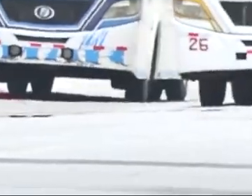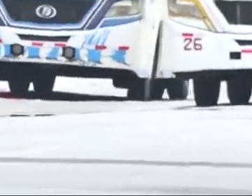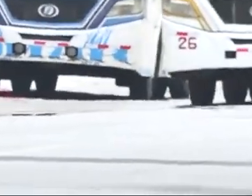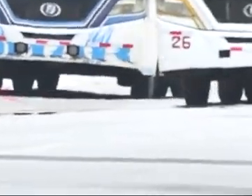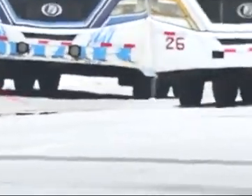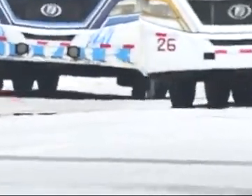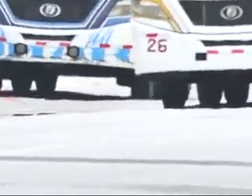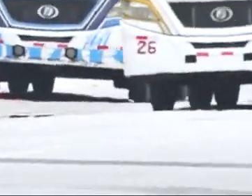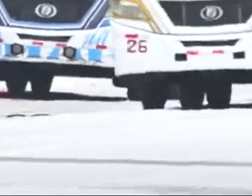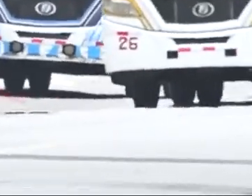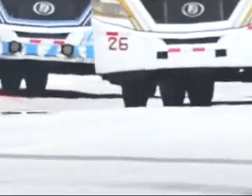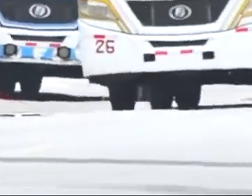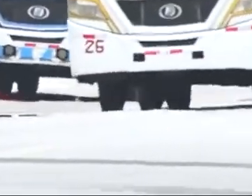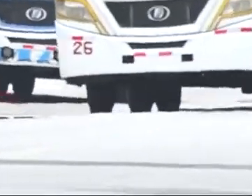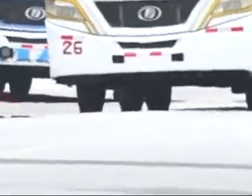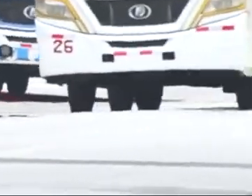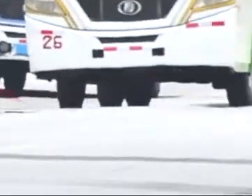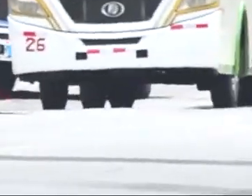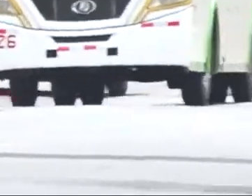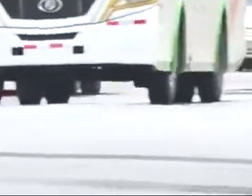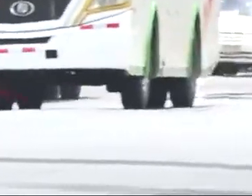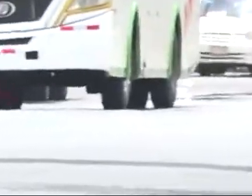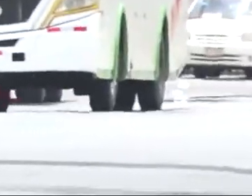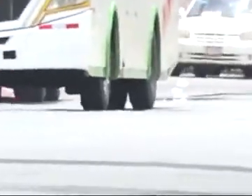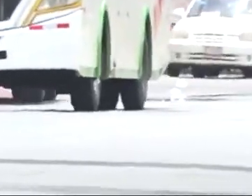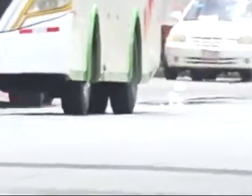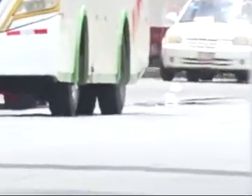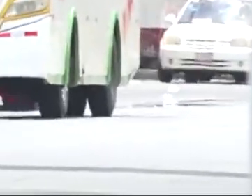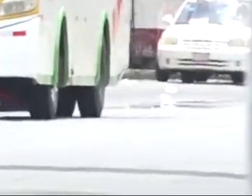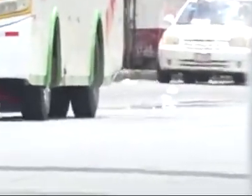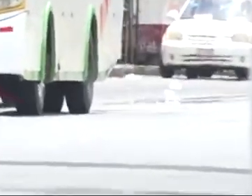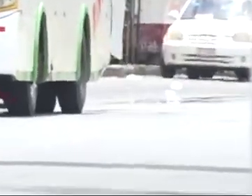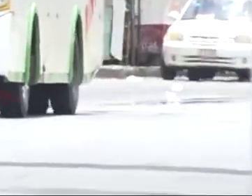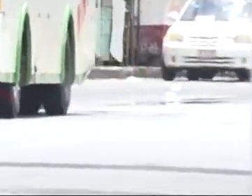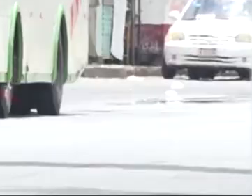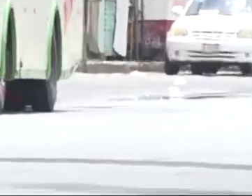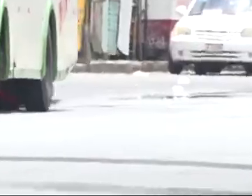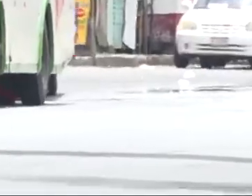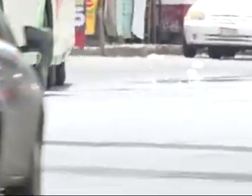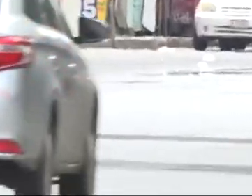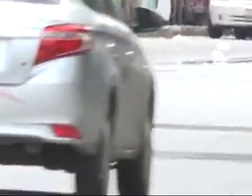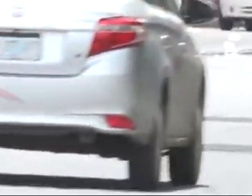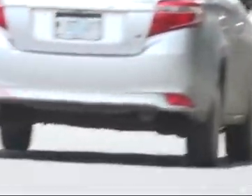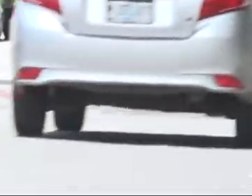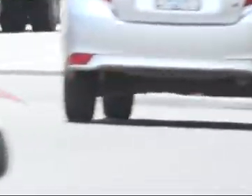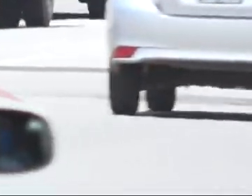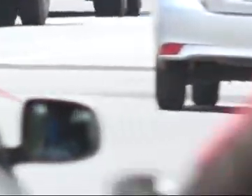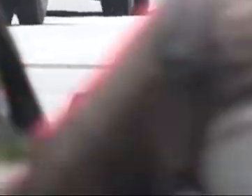Nicaragua y el gobierno de Rusia y el Exim Bank de Rusia por un monto de